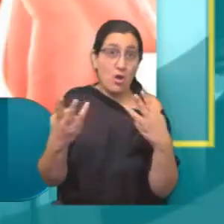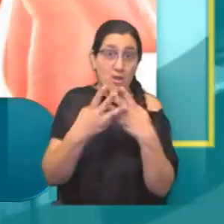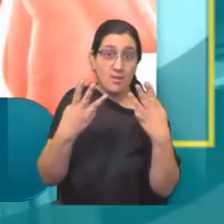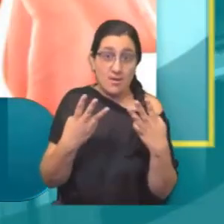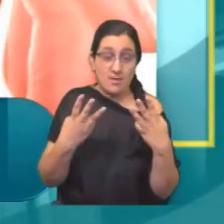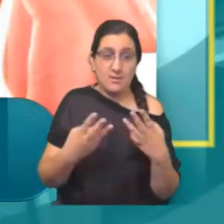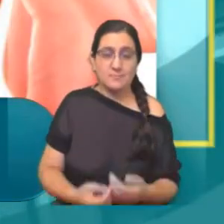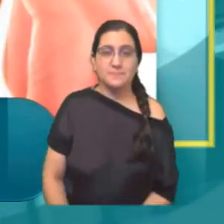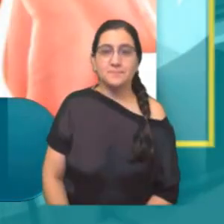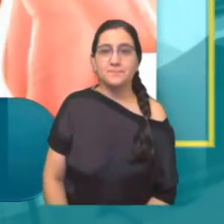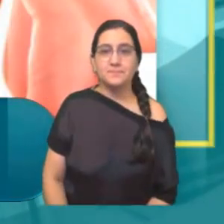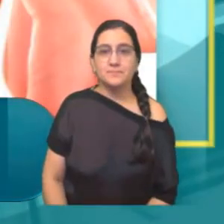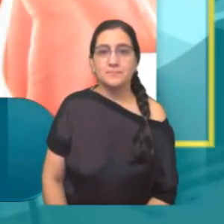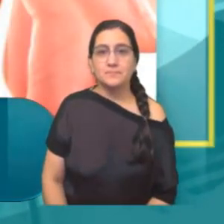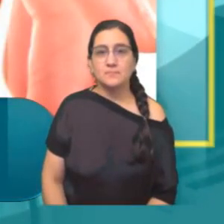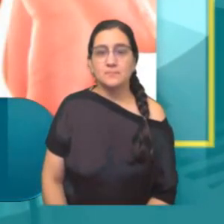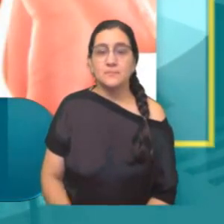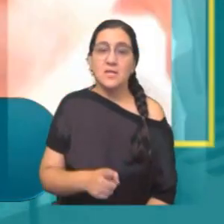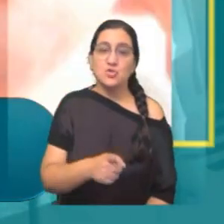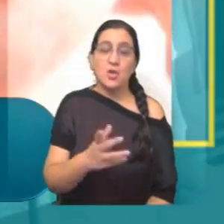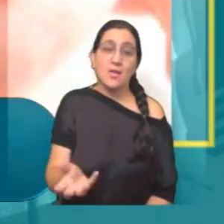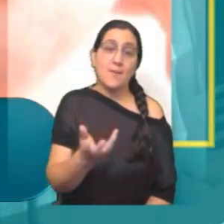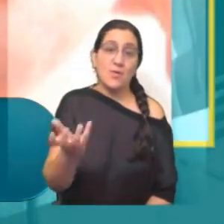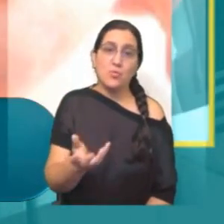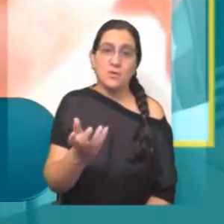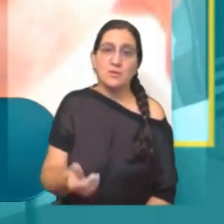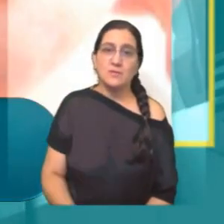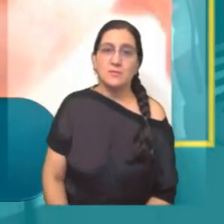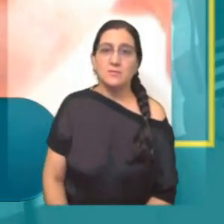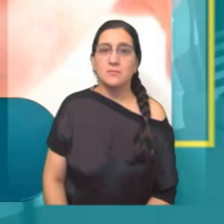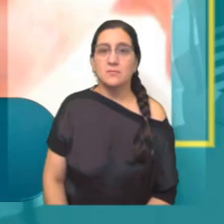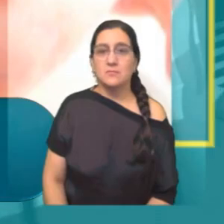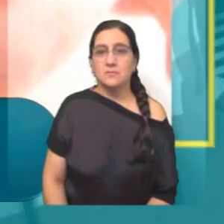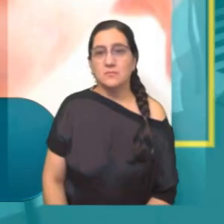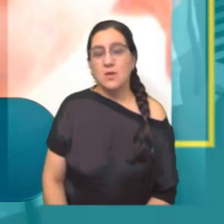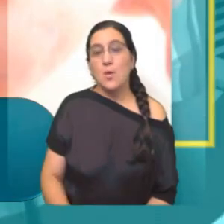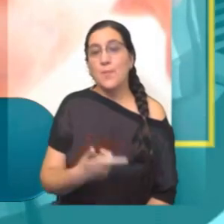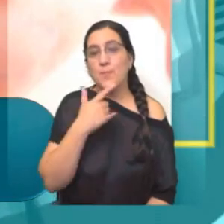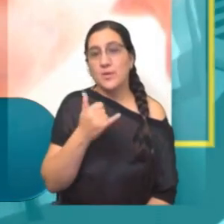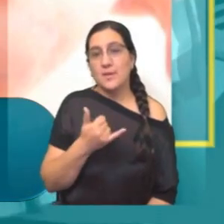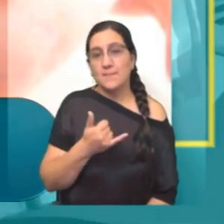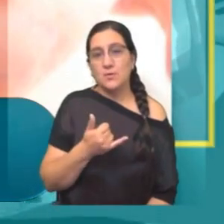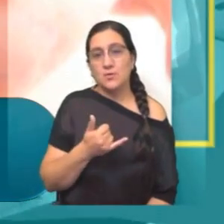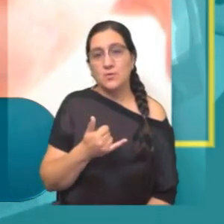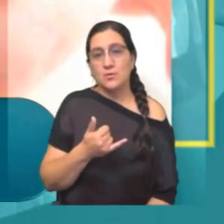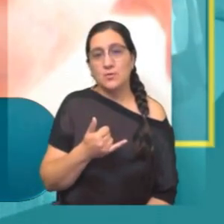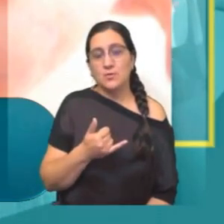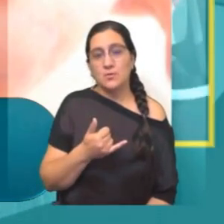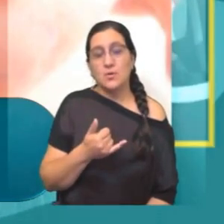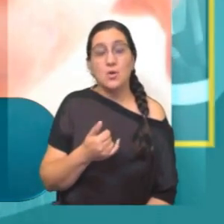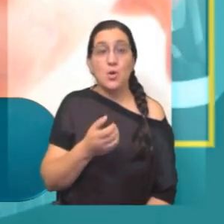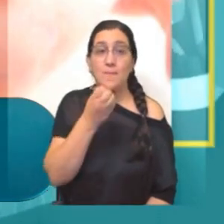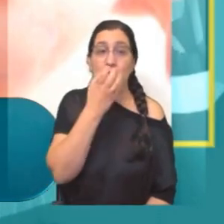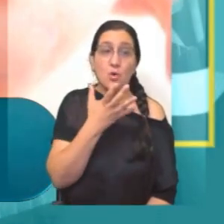la próxima. Eso es lo que tiene que ver con quemaduras, por ejemplo, ya la del mate. Por ejemplo, ya que estamos, por ejemplo, yo tengo que lo ideal es que